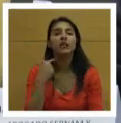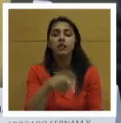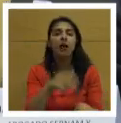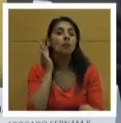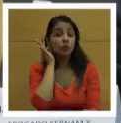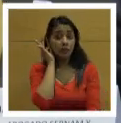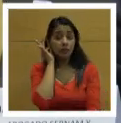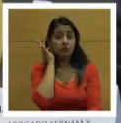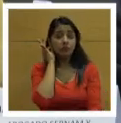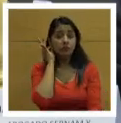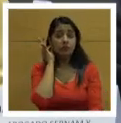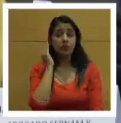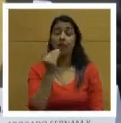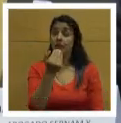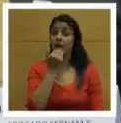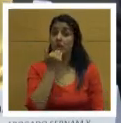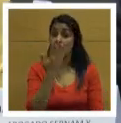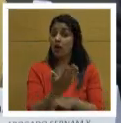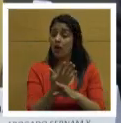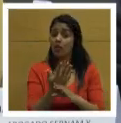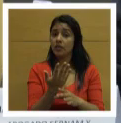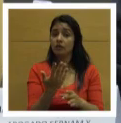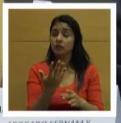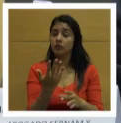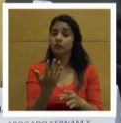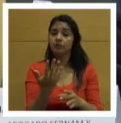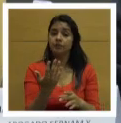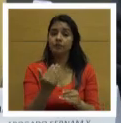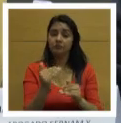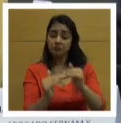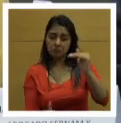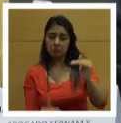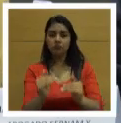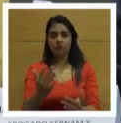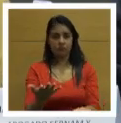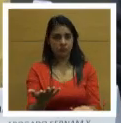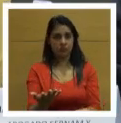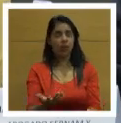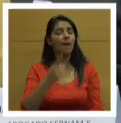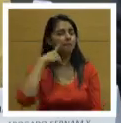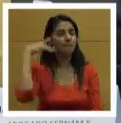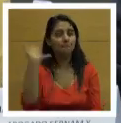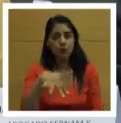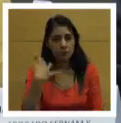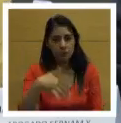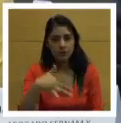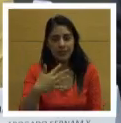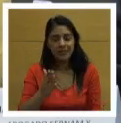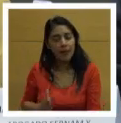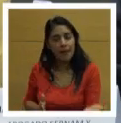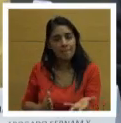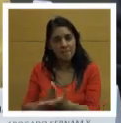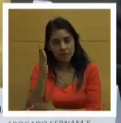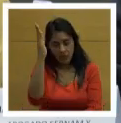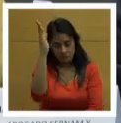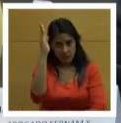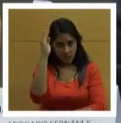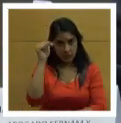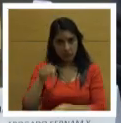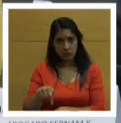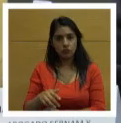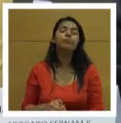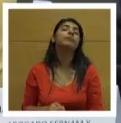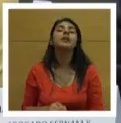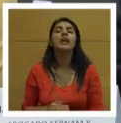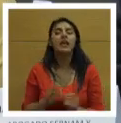mujeres, la situación de inferioridad. Entonces, es muy importante partir sobre la base de eso y de